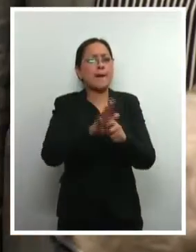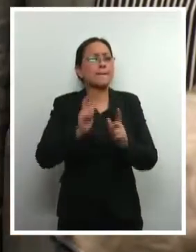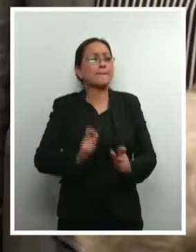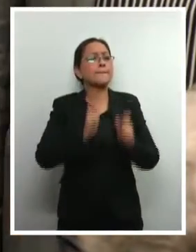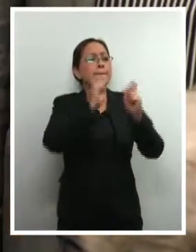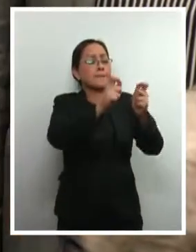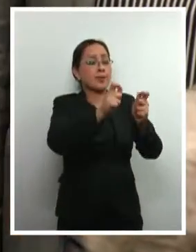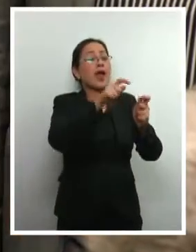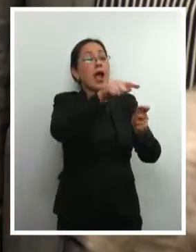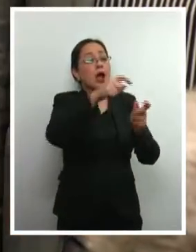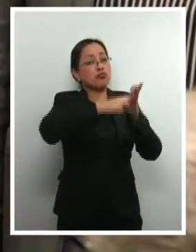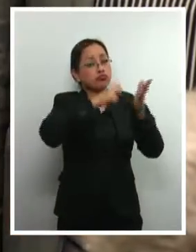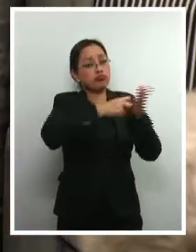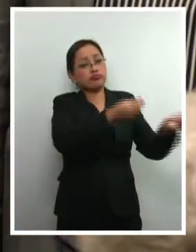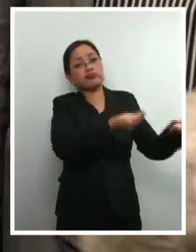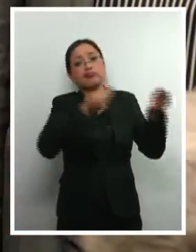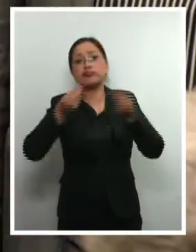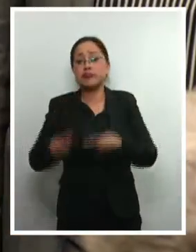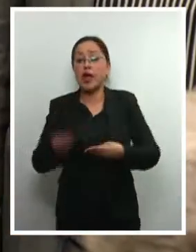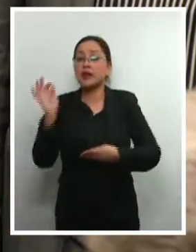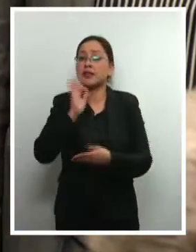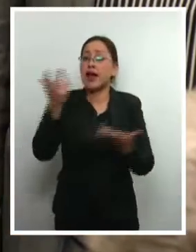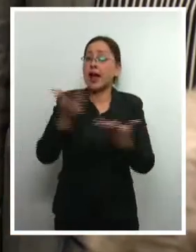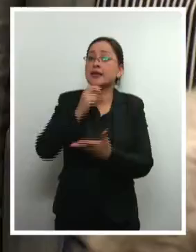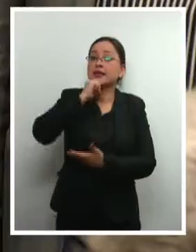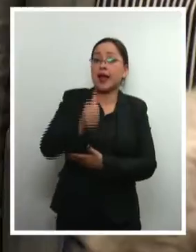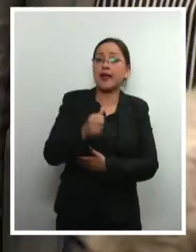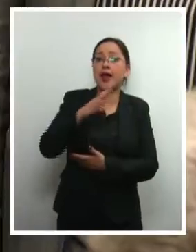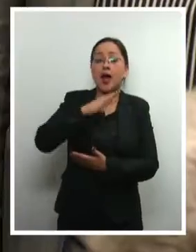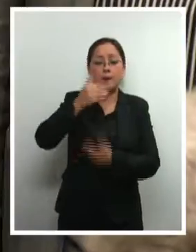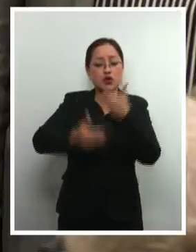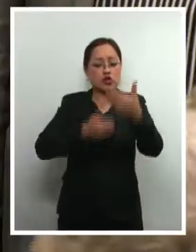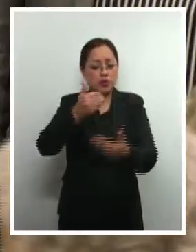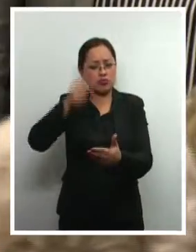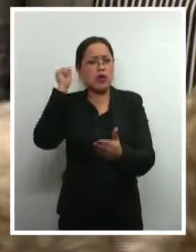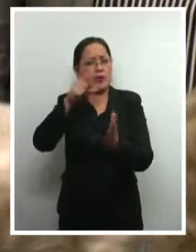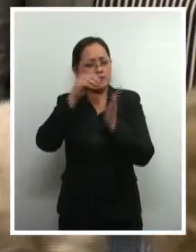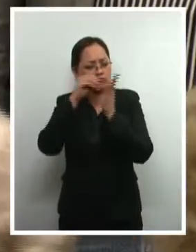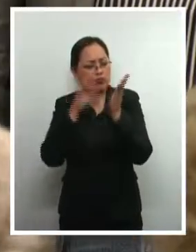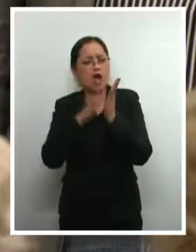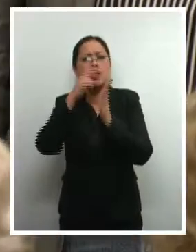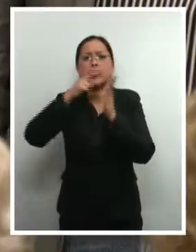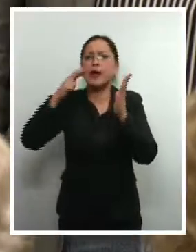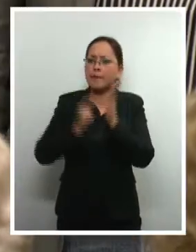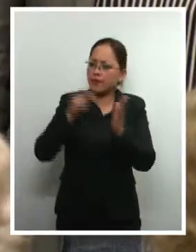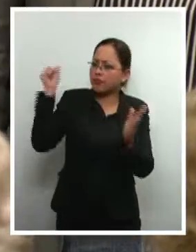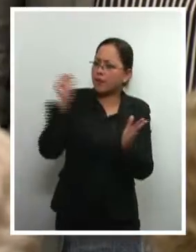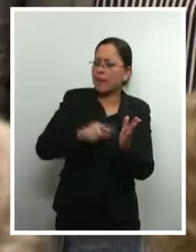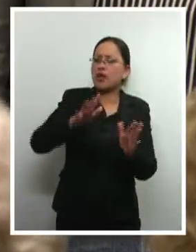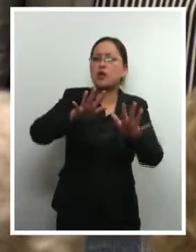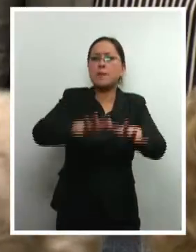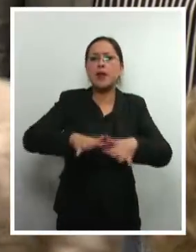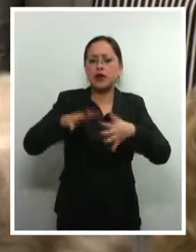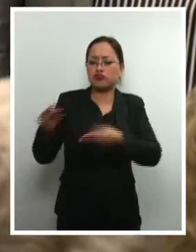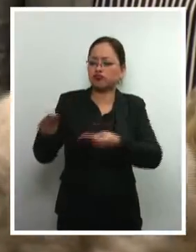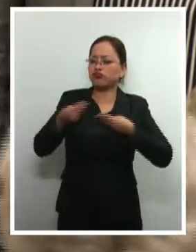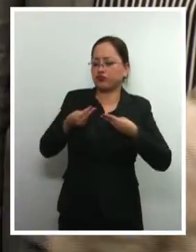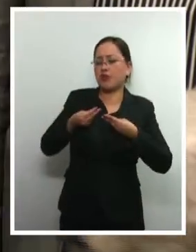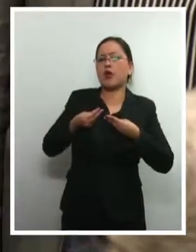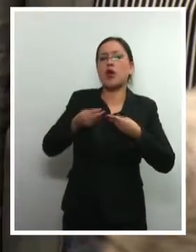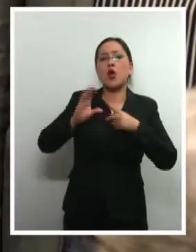está reenviando. Si no lo hacen, hay un procedimiento reglamentario que es el Pleno atrae y